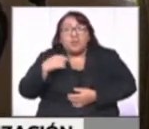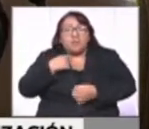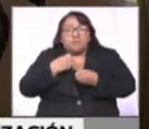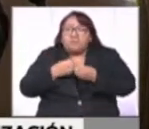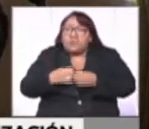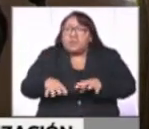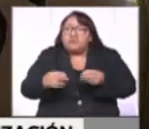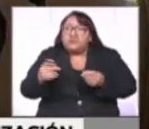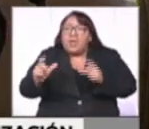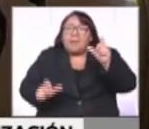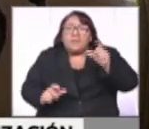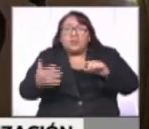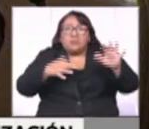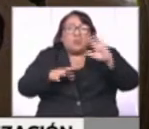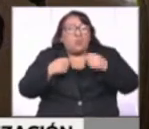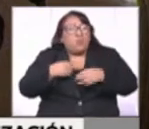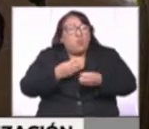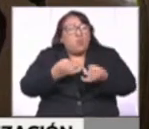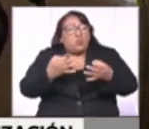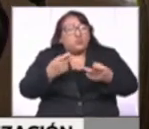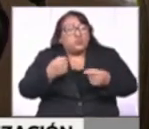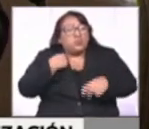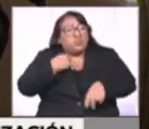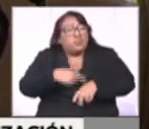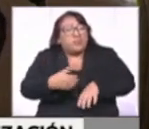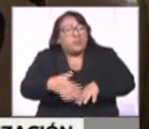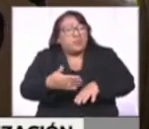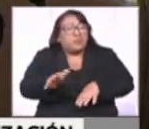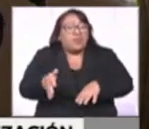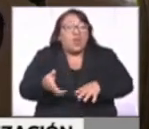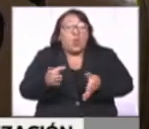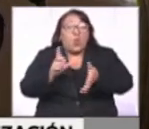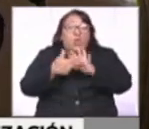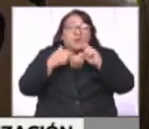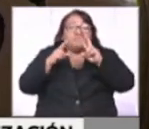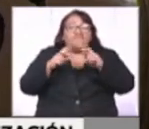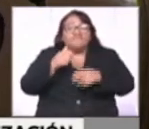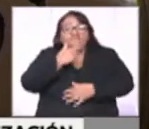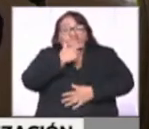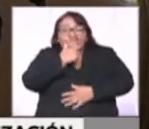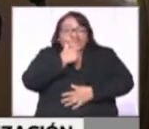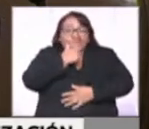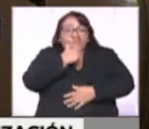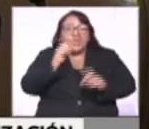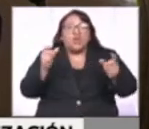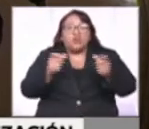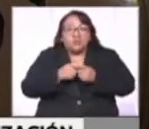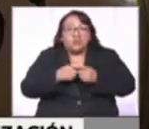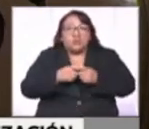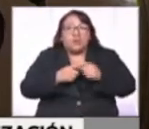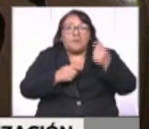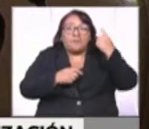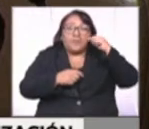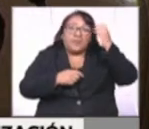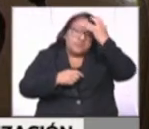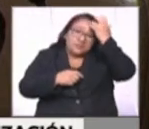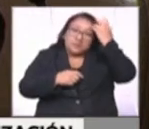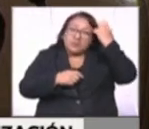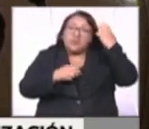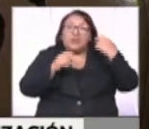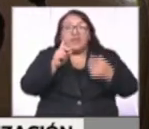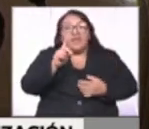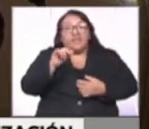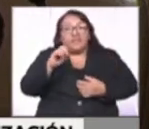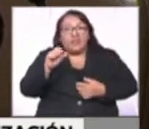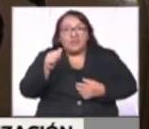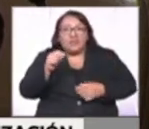los consumidores y la sociedad en general. Luego del análisis respectivo en la comisión, se considera que la dieta es